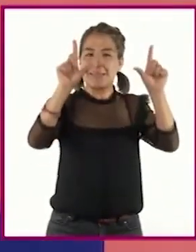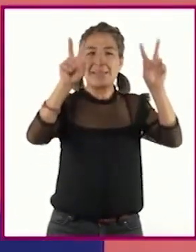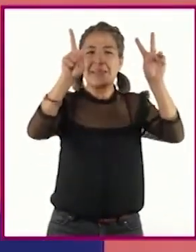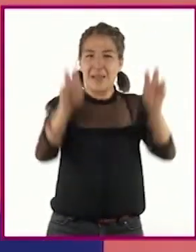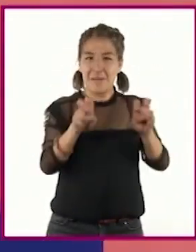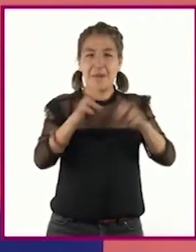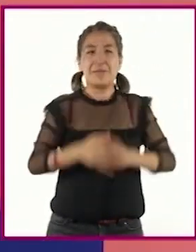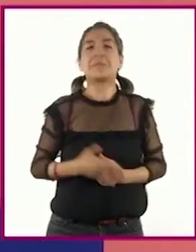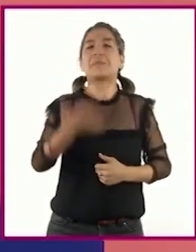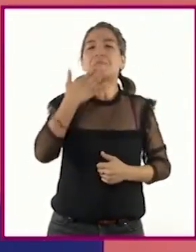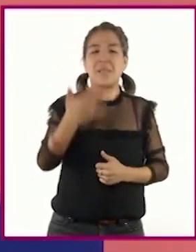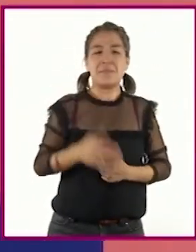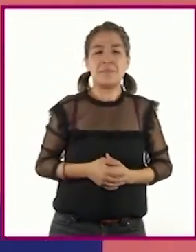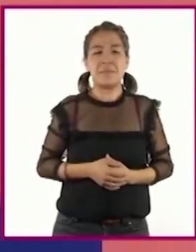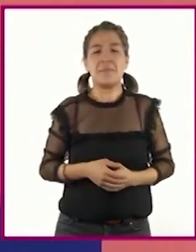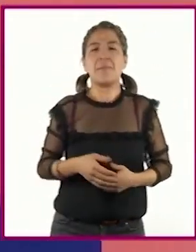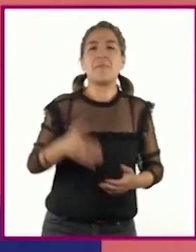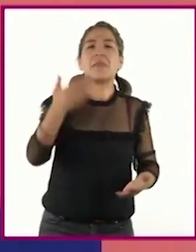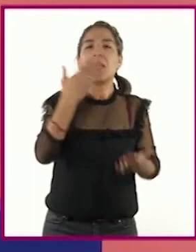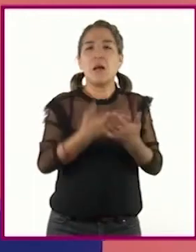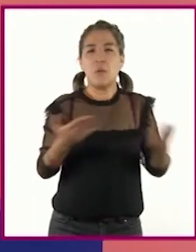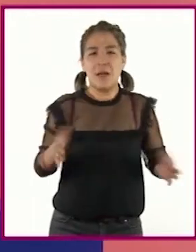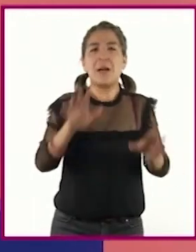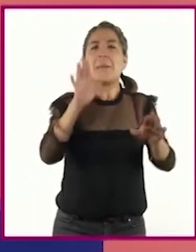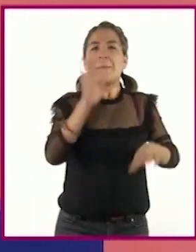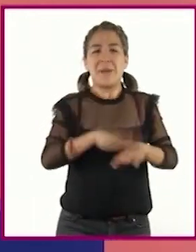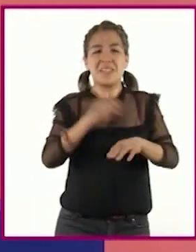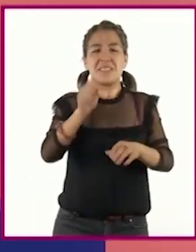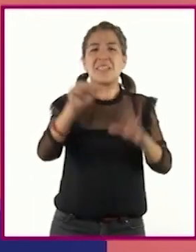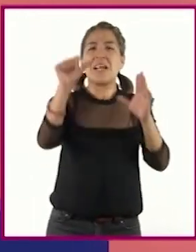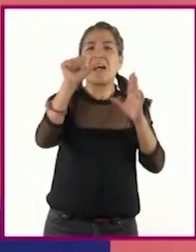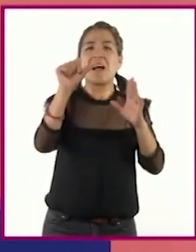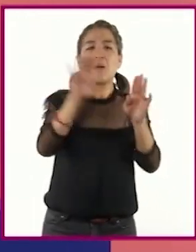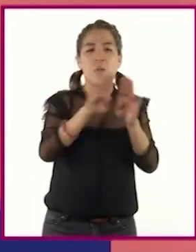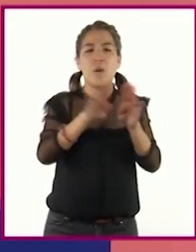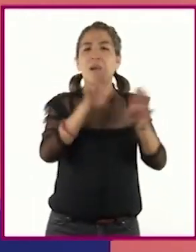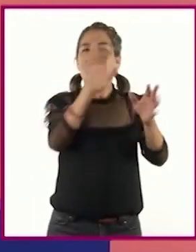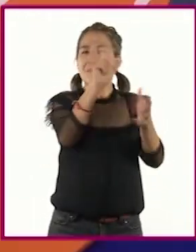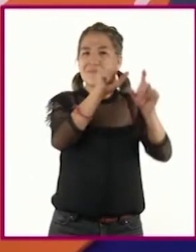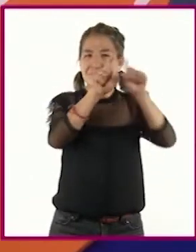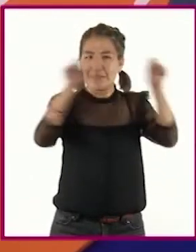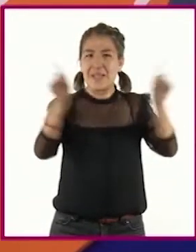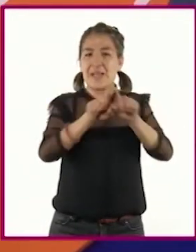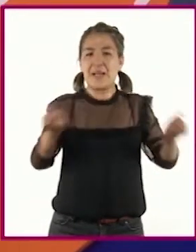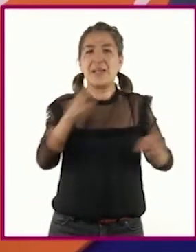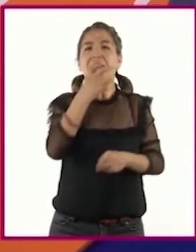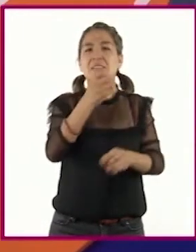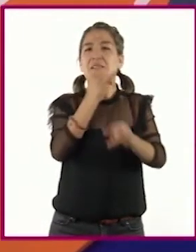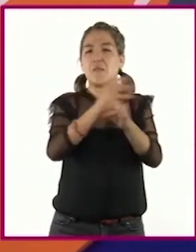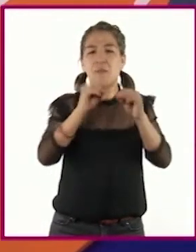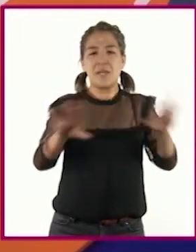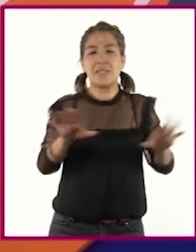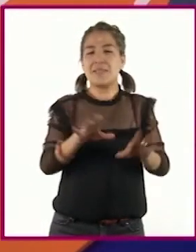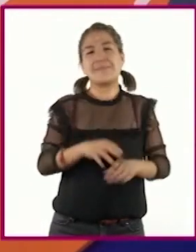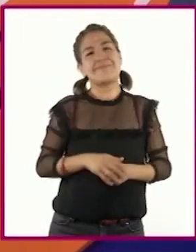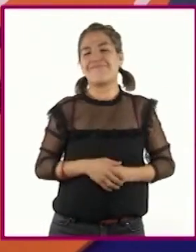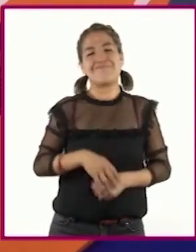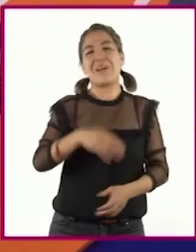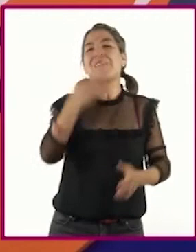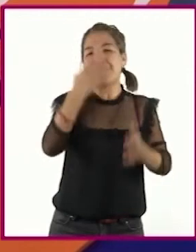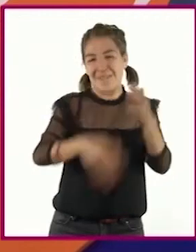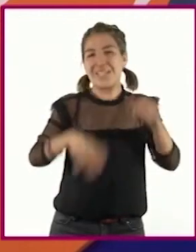Gracias. Ahora, ¿ya tendría más sentido los artículos que puso Miguel al principio? Creo que aún falta